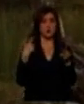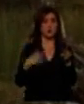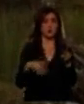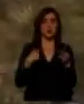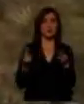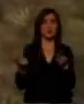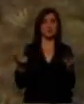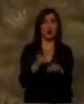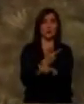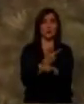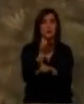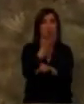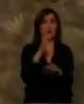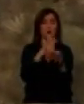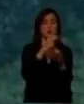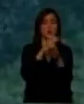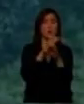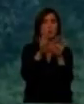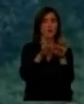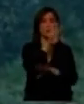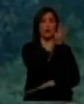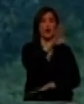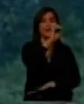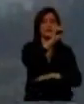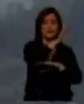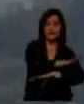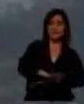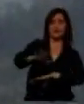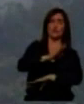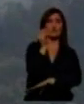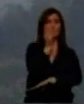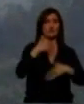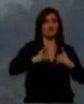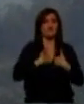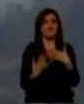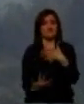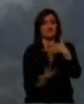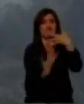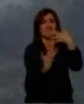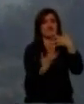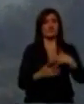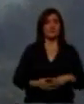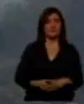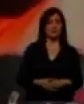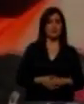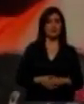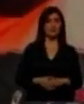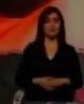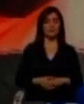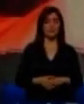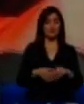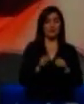distinto. Hasta el momento se calcula que aproximadamente 40 hectáreas de flora y fauna se han quemado. Se han tomado todas las medidas, puesto que este es un